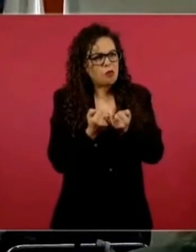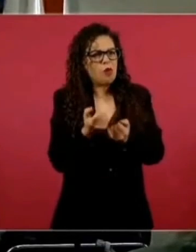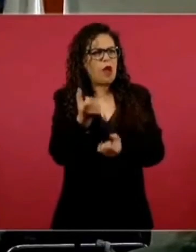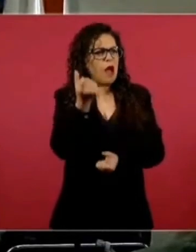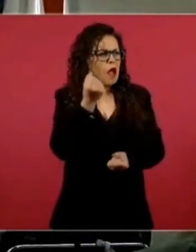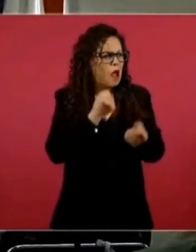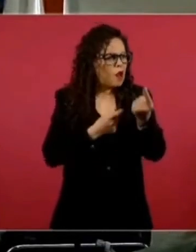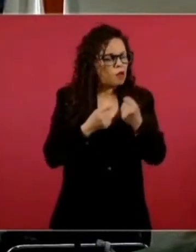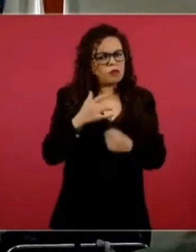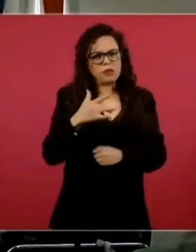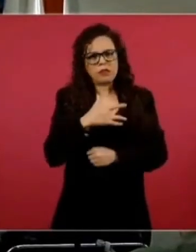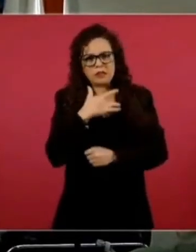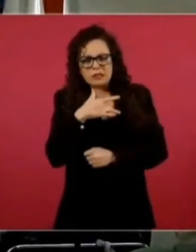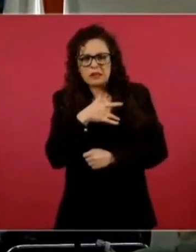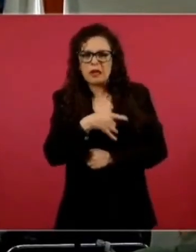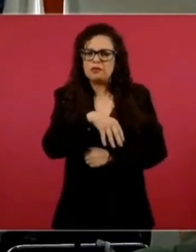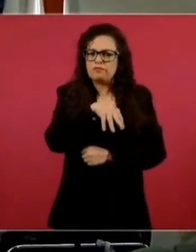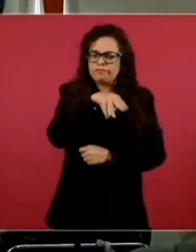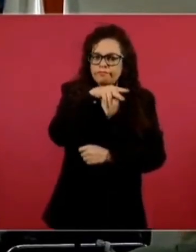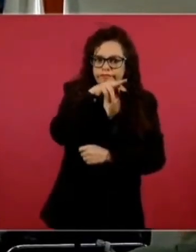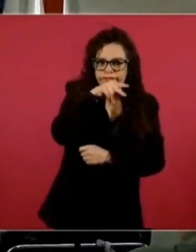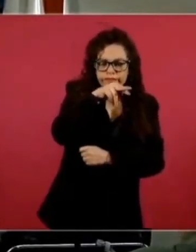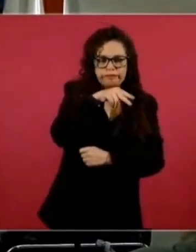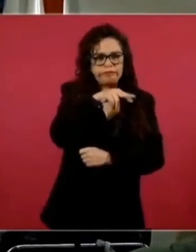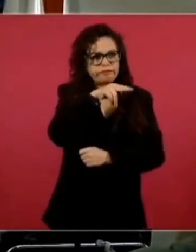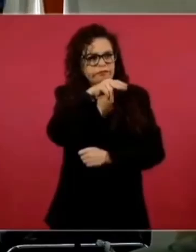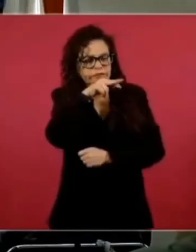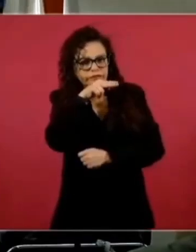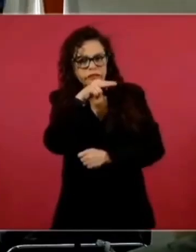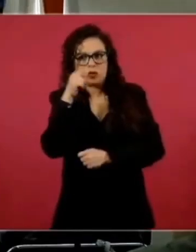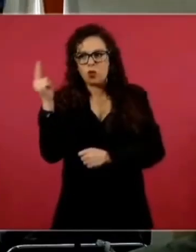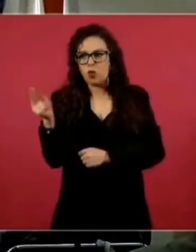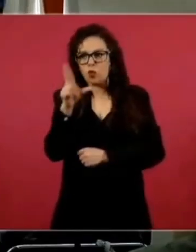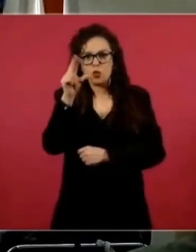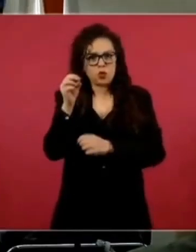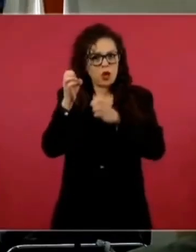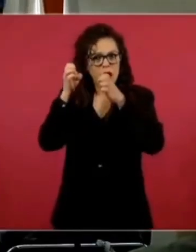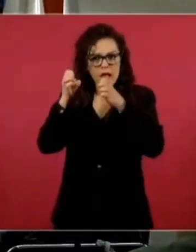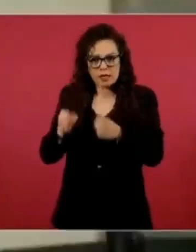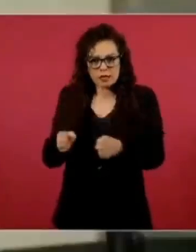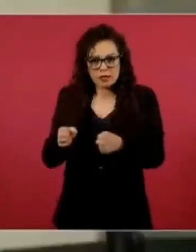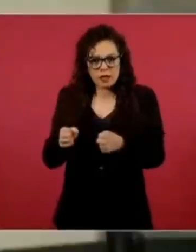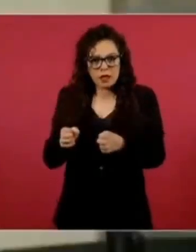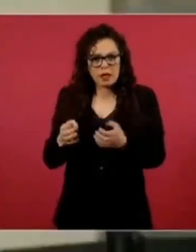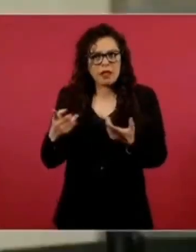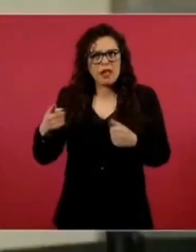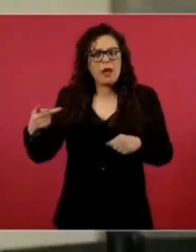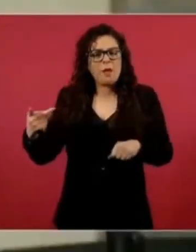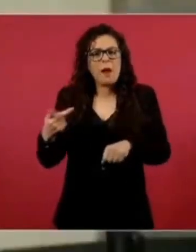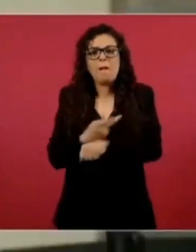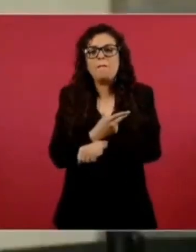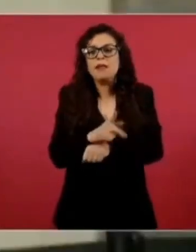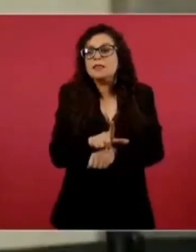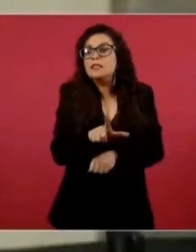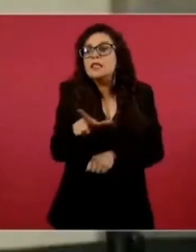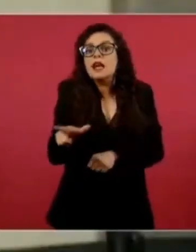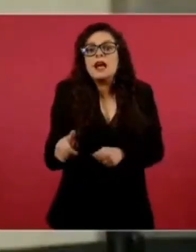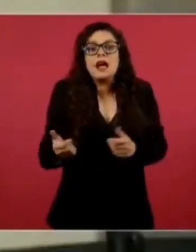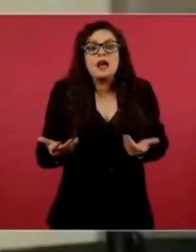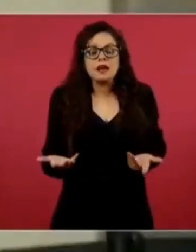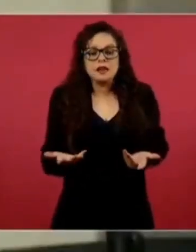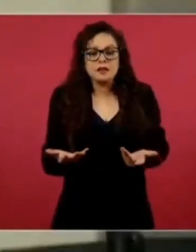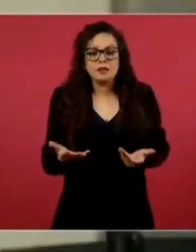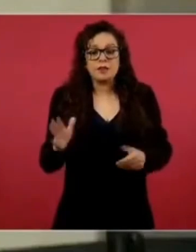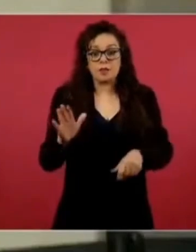simpatizantes suyos de qué va a pasar cuando ya no esté presente en la escena nacional, derivado de lo que he comentado, de que se